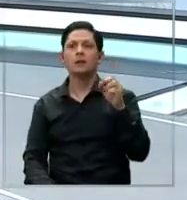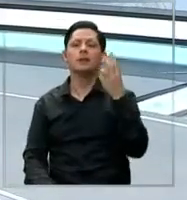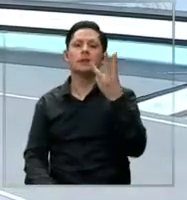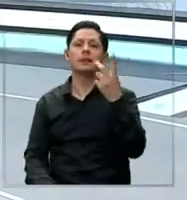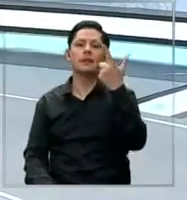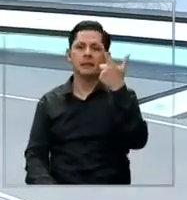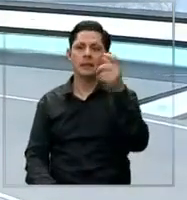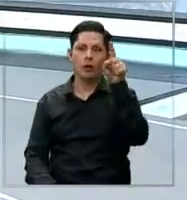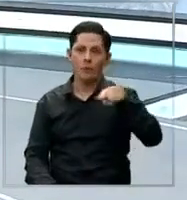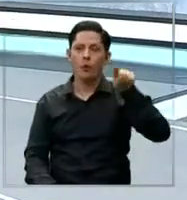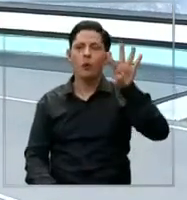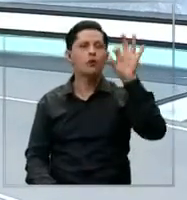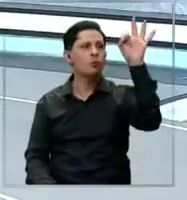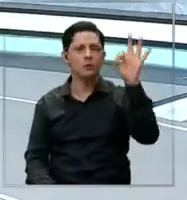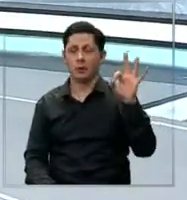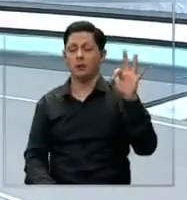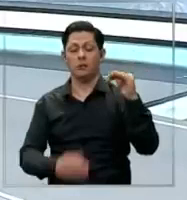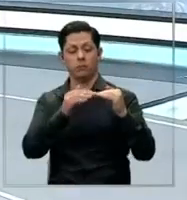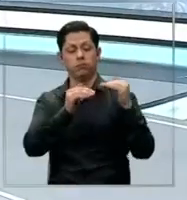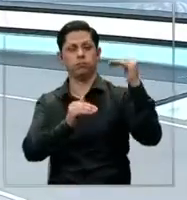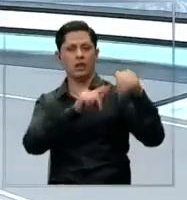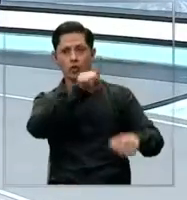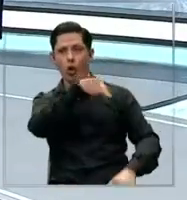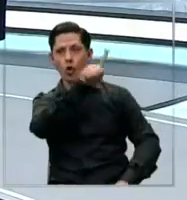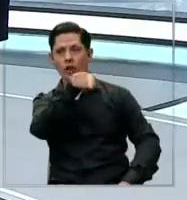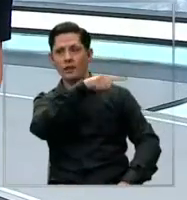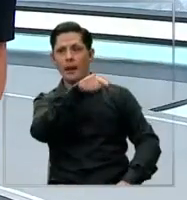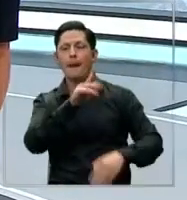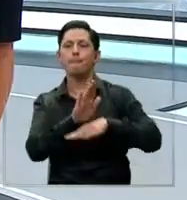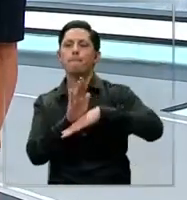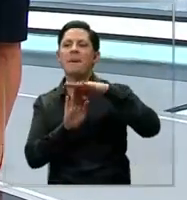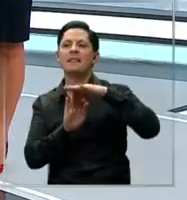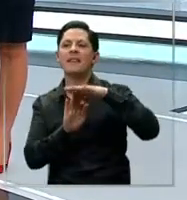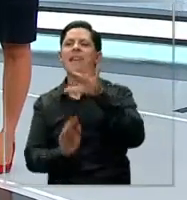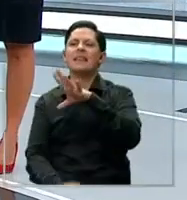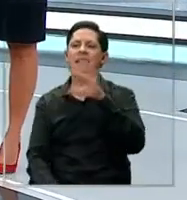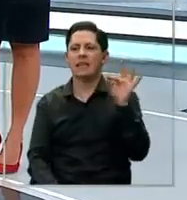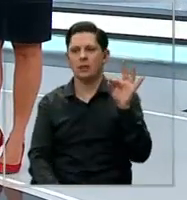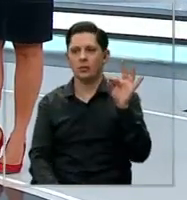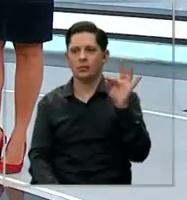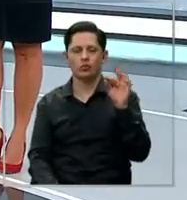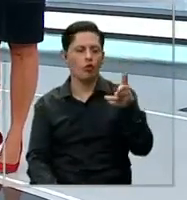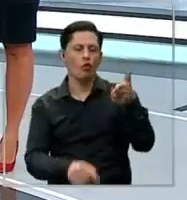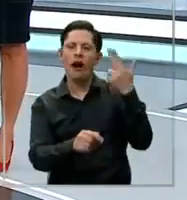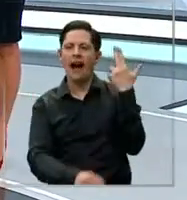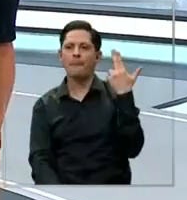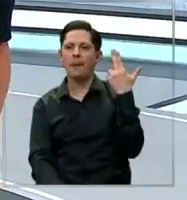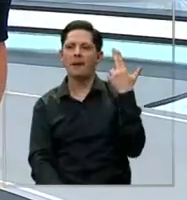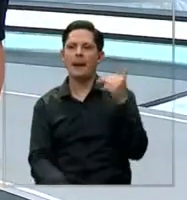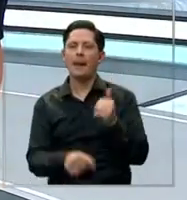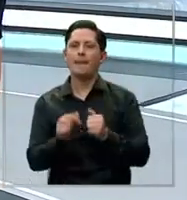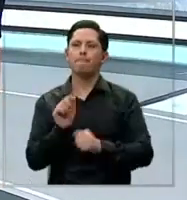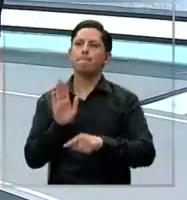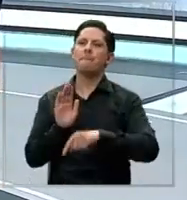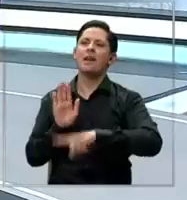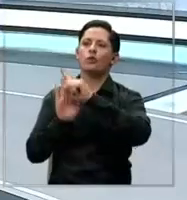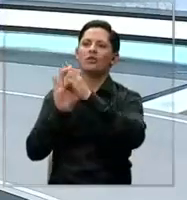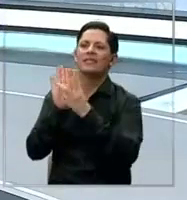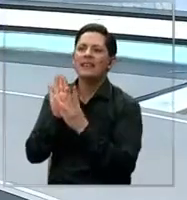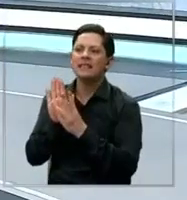37,4% en homicidios. Y de todos ellos, más de 500 fueron generados por armas de fuego. Más de un tercio de